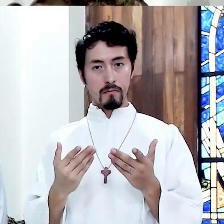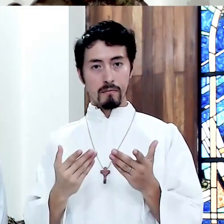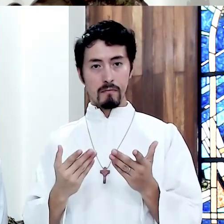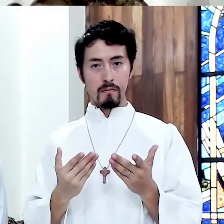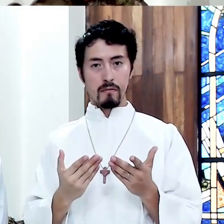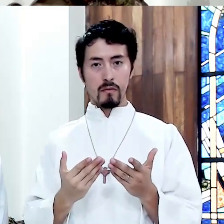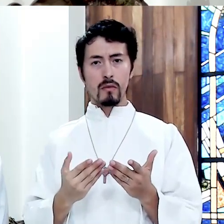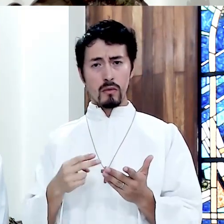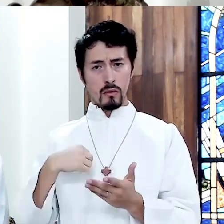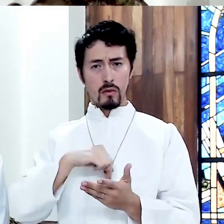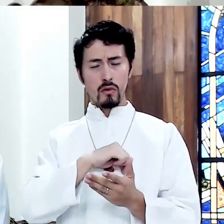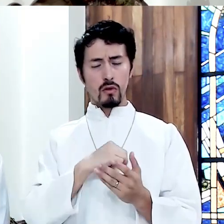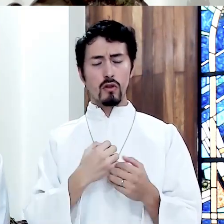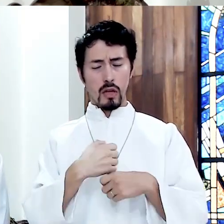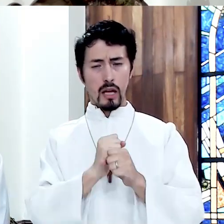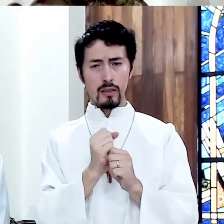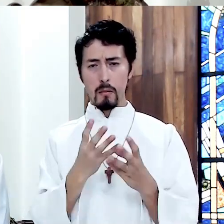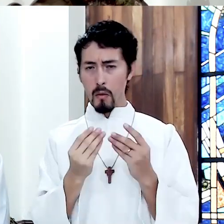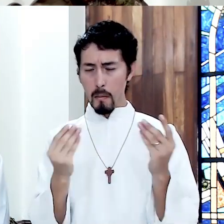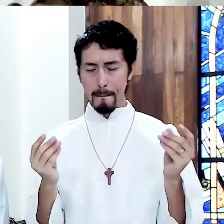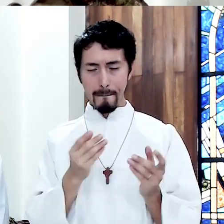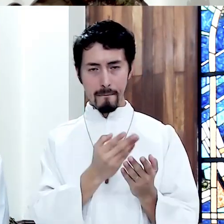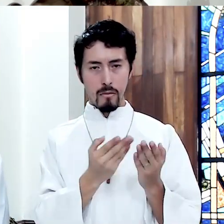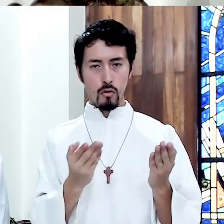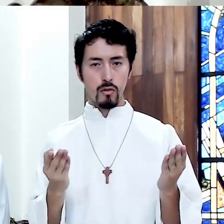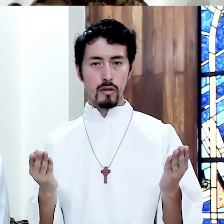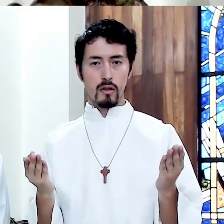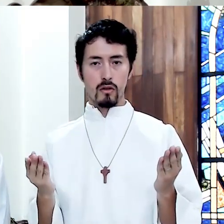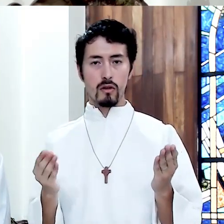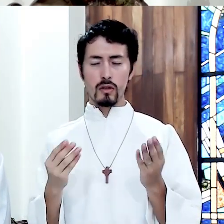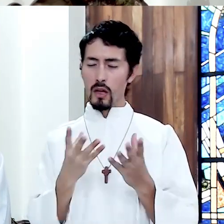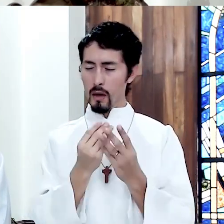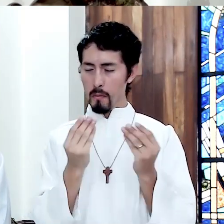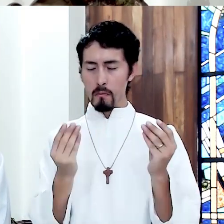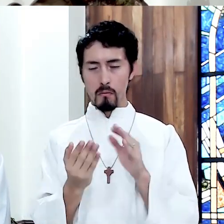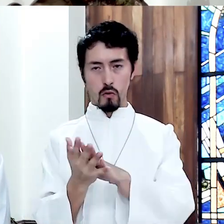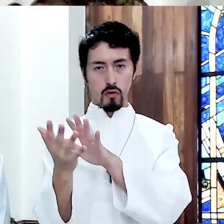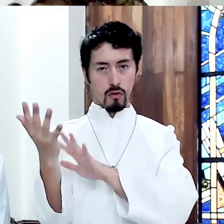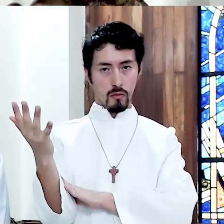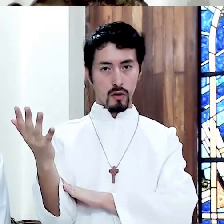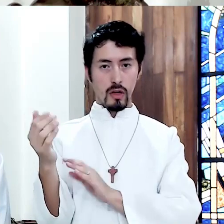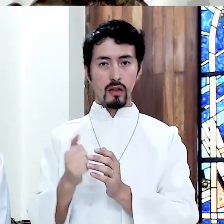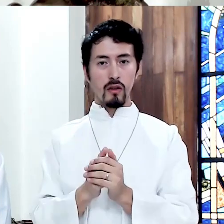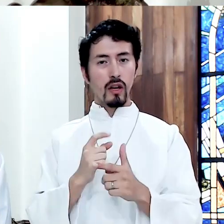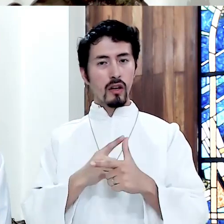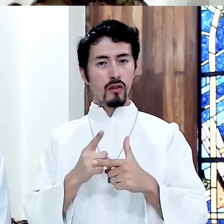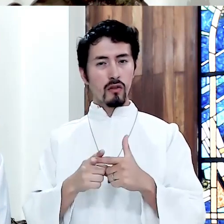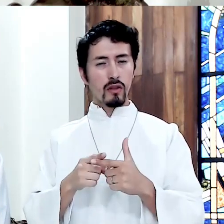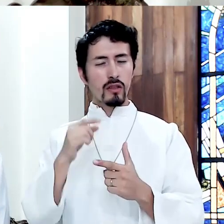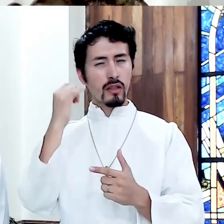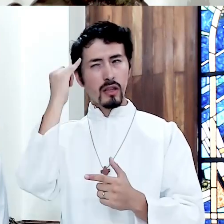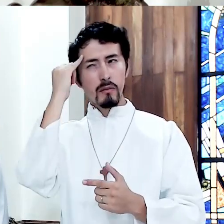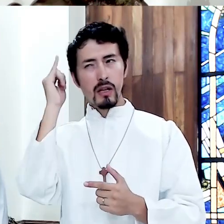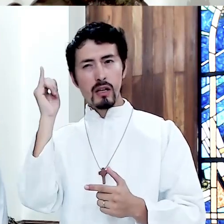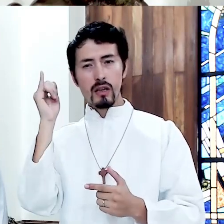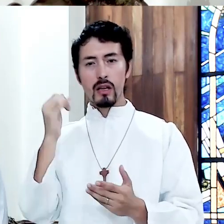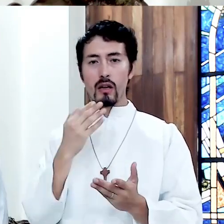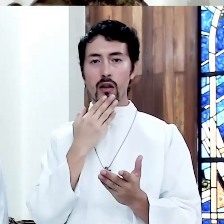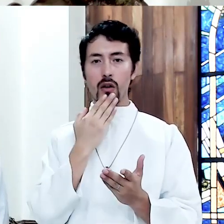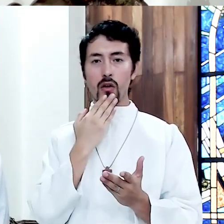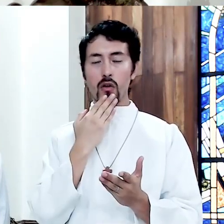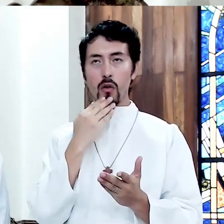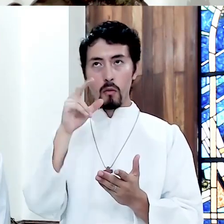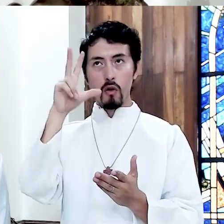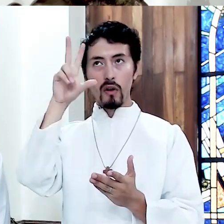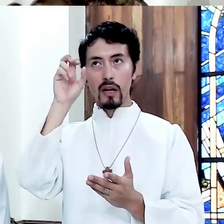si creemos en Dios, cuántas maravillas veremos. Queridos hermanos, grabémonos